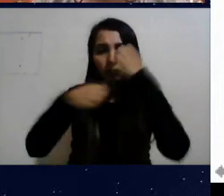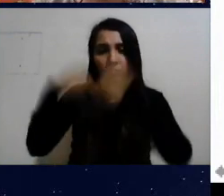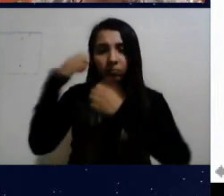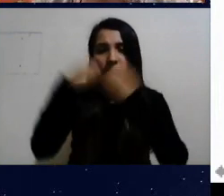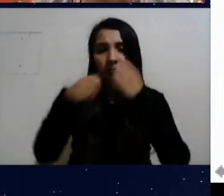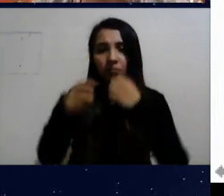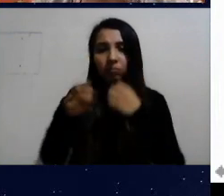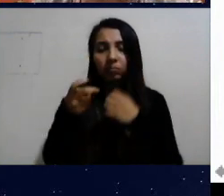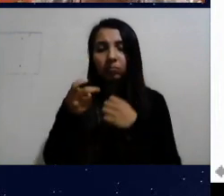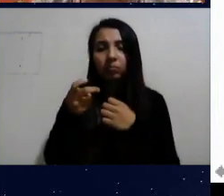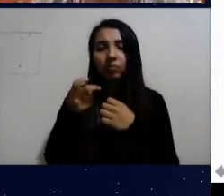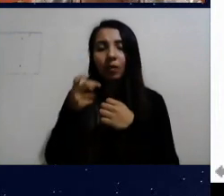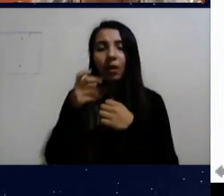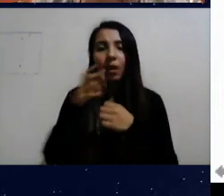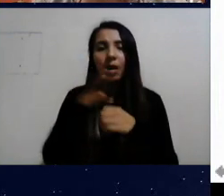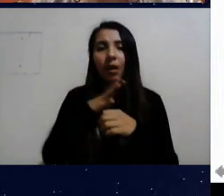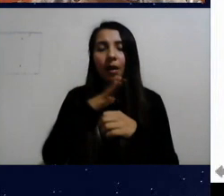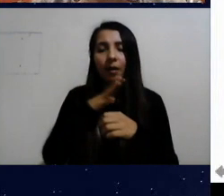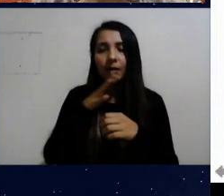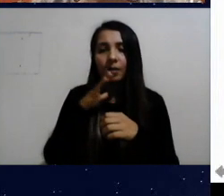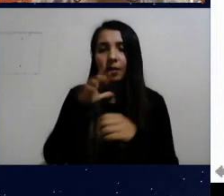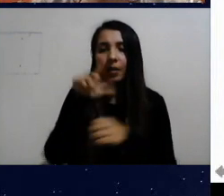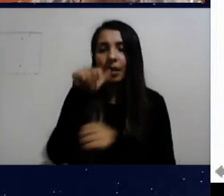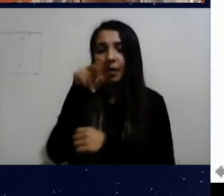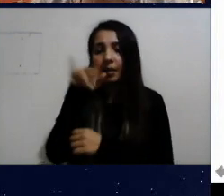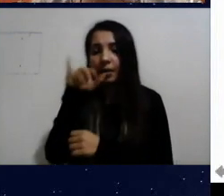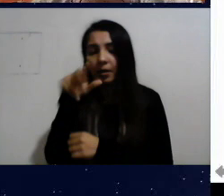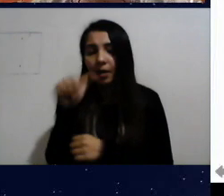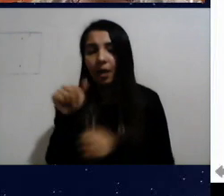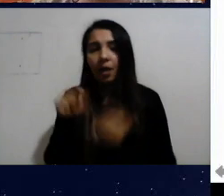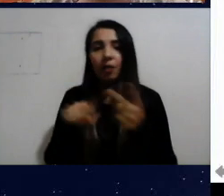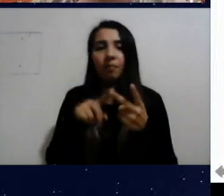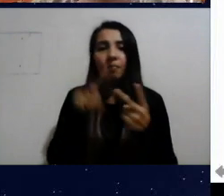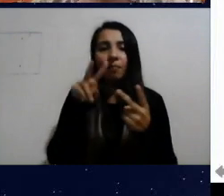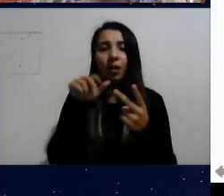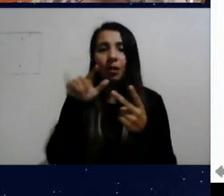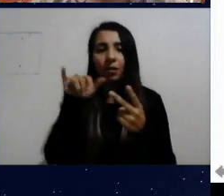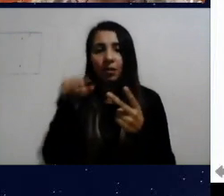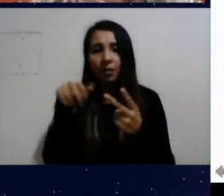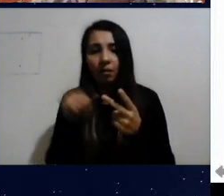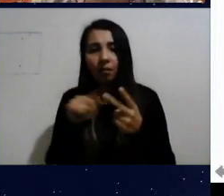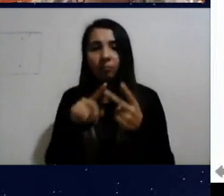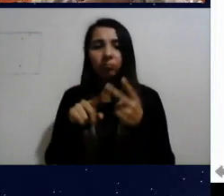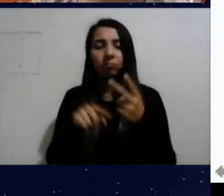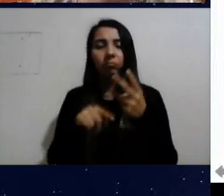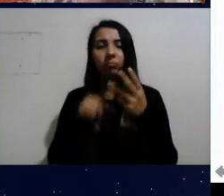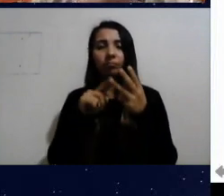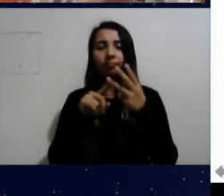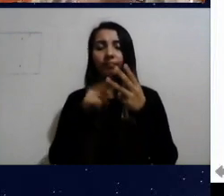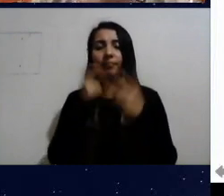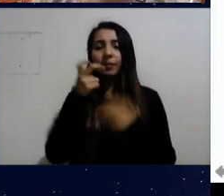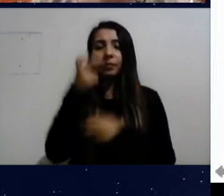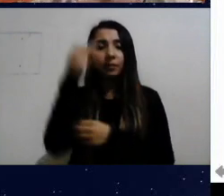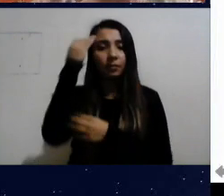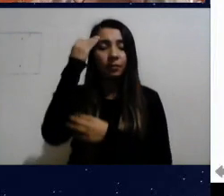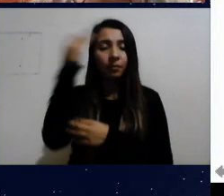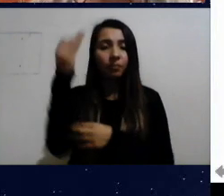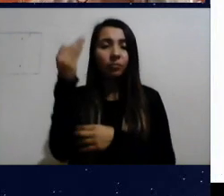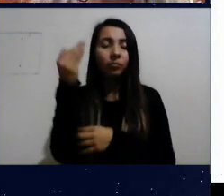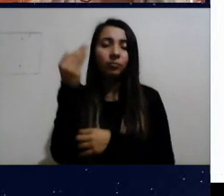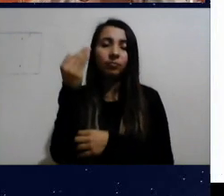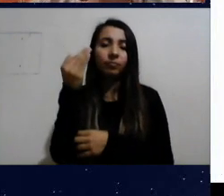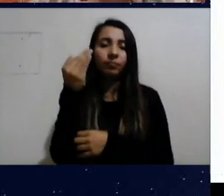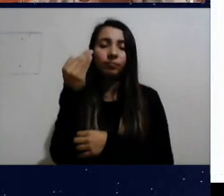detectaron directamente, ahí tenéis la señal de la glicina, detectaron alanina, detectaron valina, y a partir